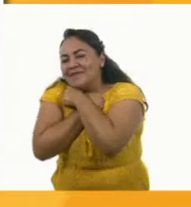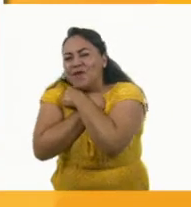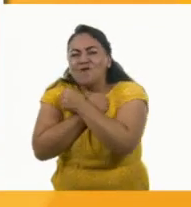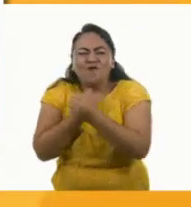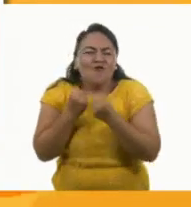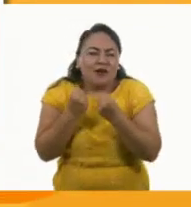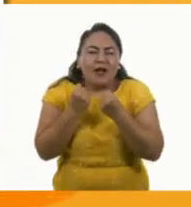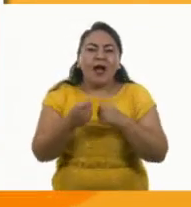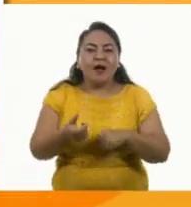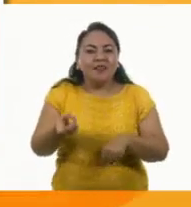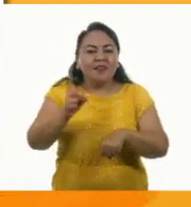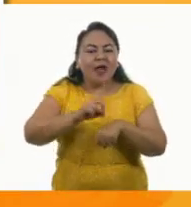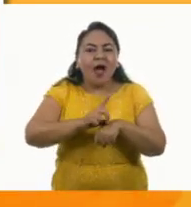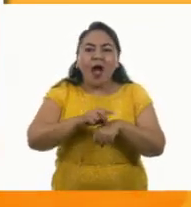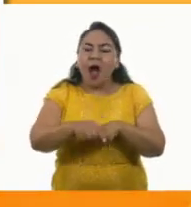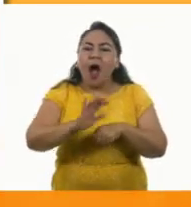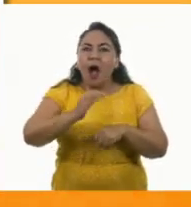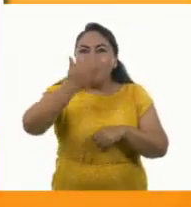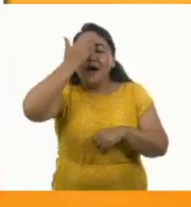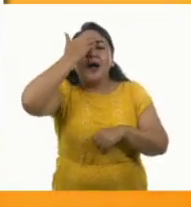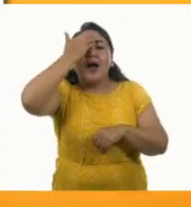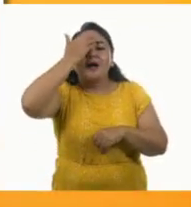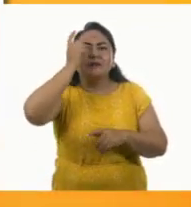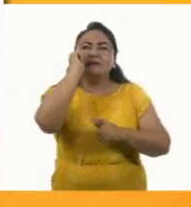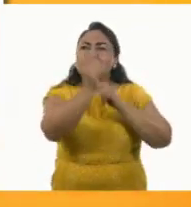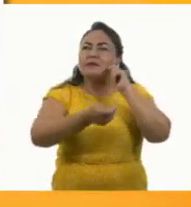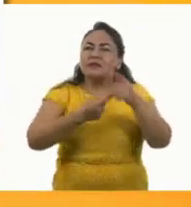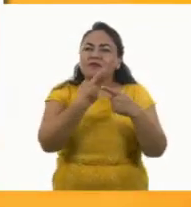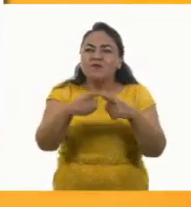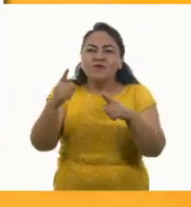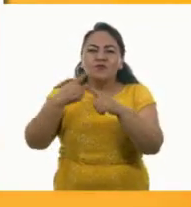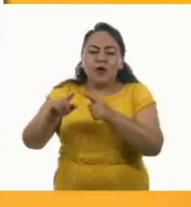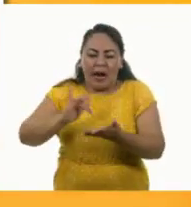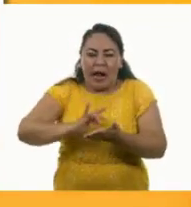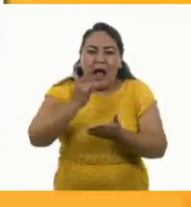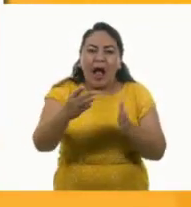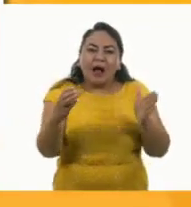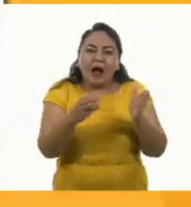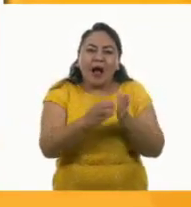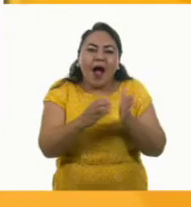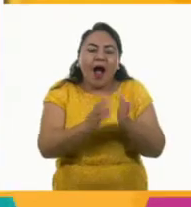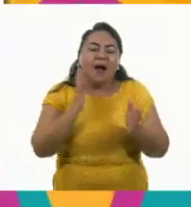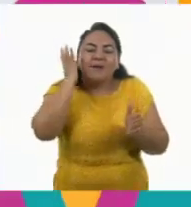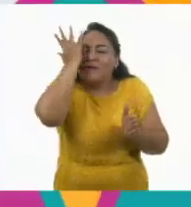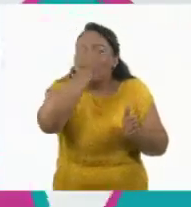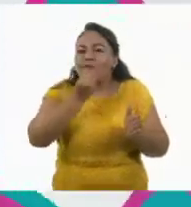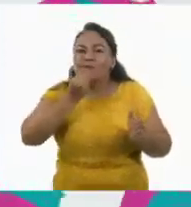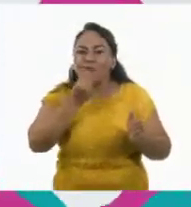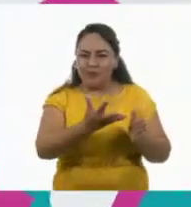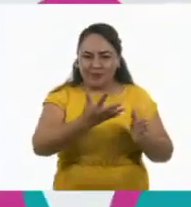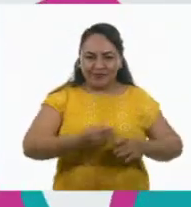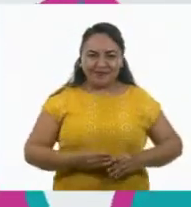día había conocido muchos lugares gracias a su caja maravillosa.